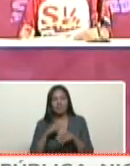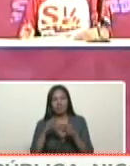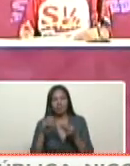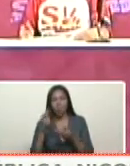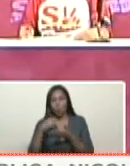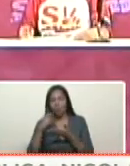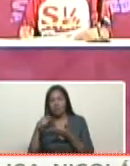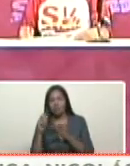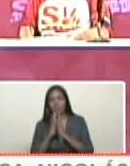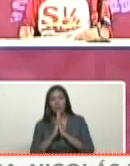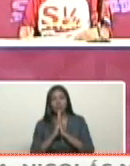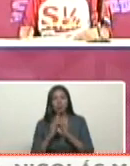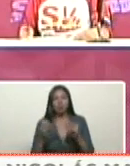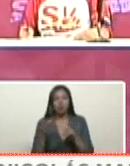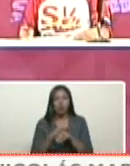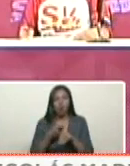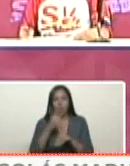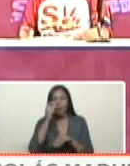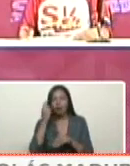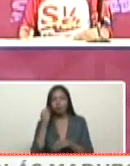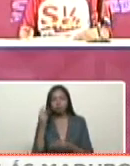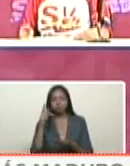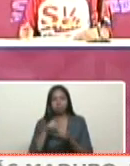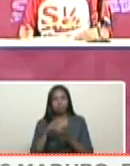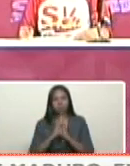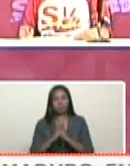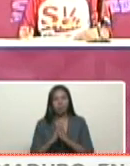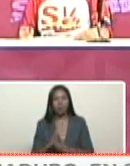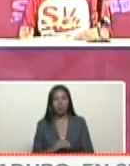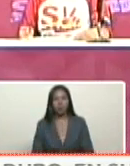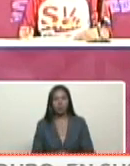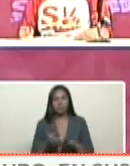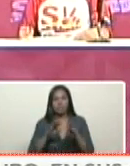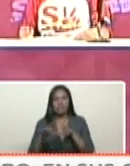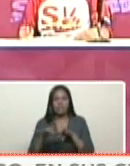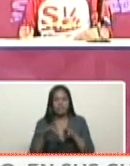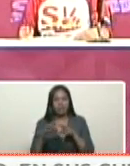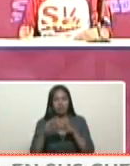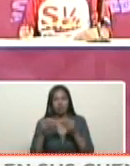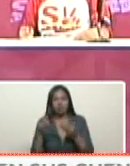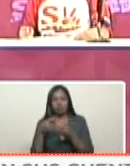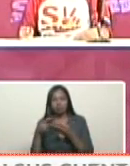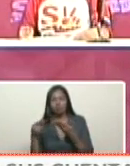nota, gobernadores, gobernadoras, secretario,